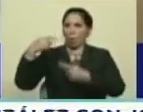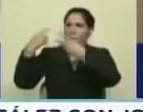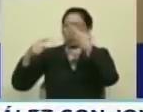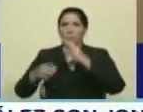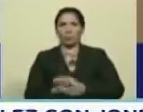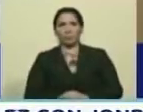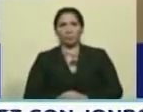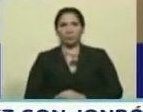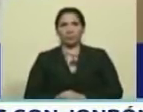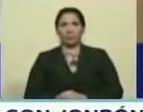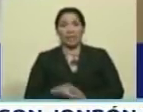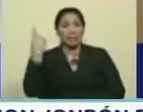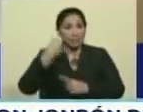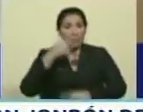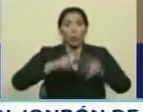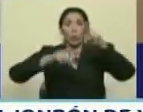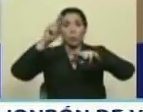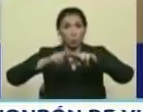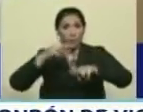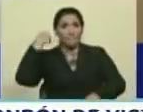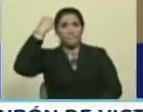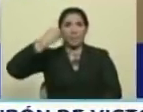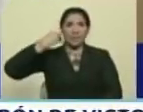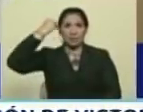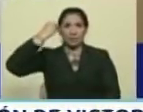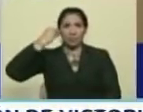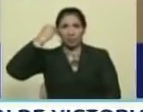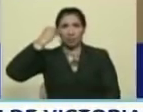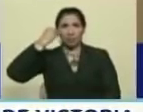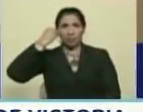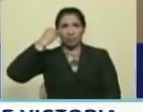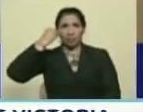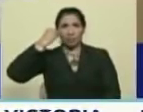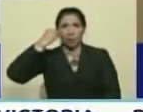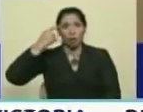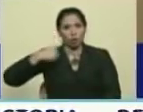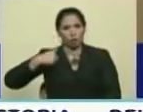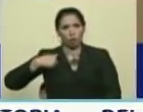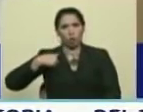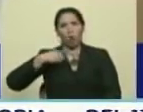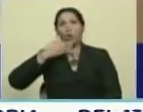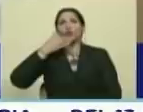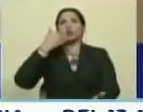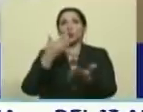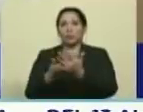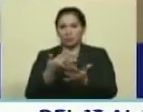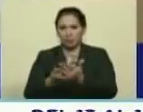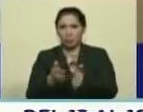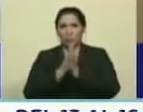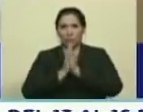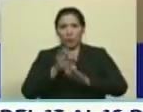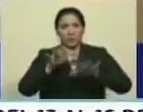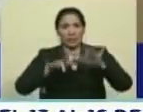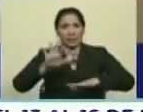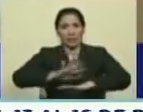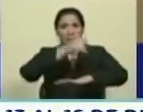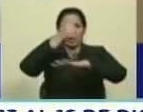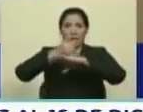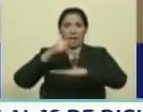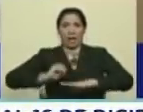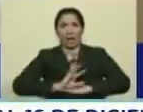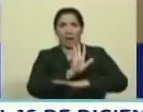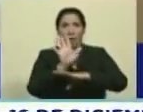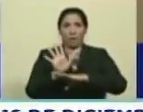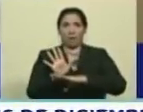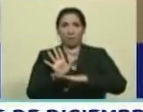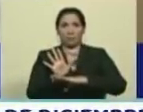Hay que construir un pensamiento. Y así lo insisto, secretario general del ALBA, compañero, usted tiene una gran responsabilidad en esto porque es el